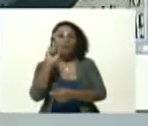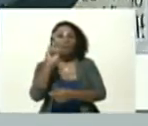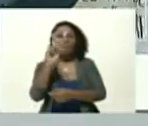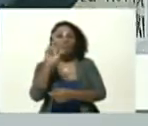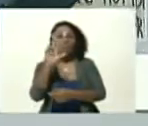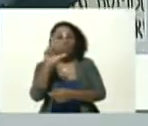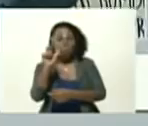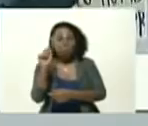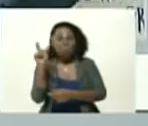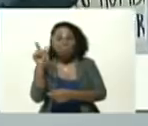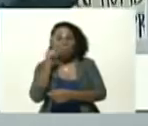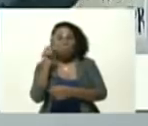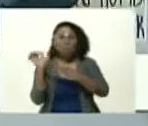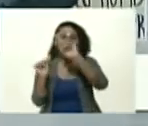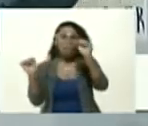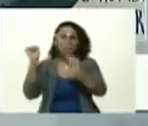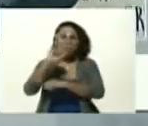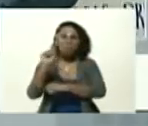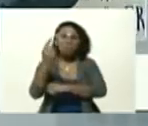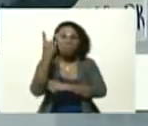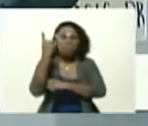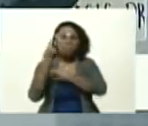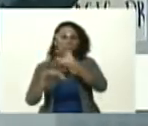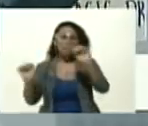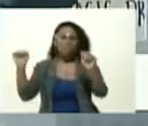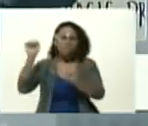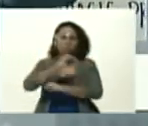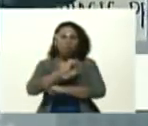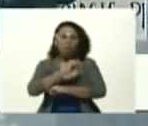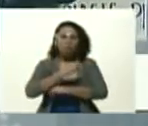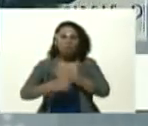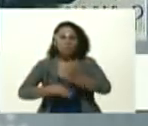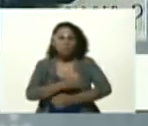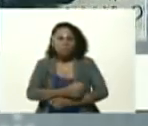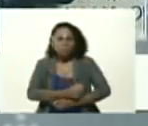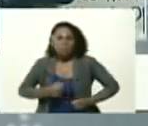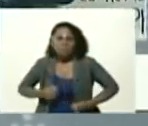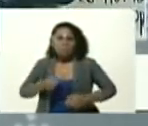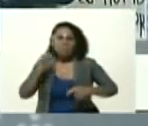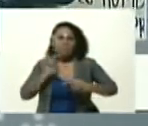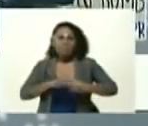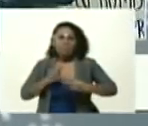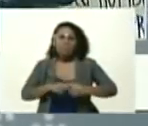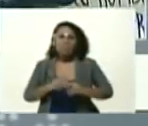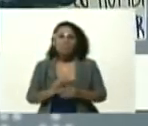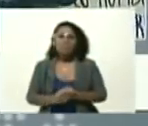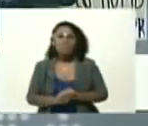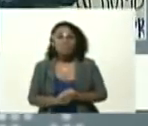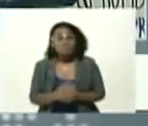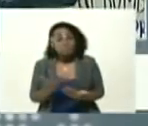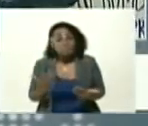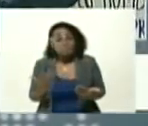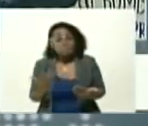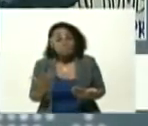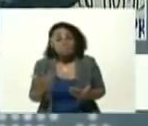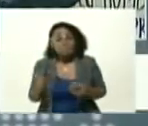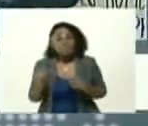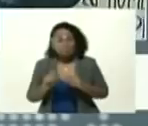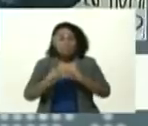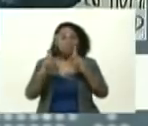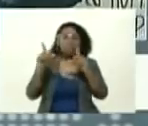Raúl Sanoja, tremendo judoka, de los primeros judokas, cinta negra en su época. ¿Ah? Tiene